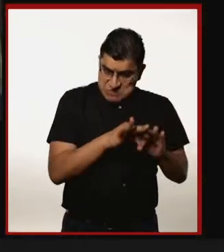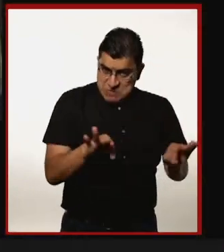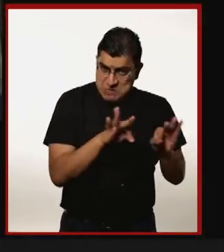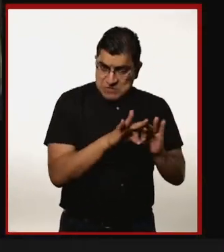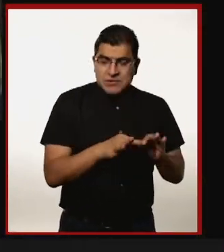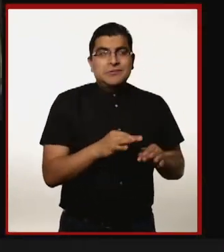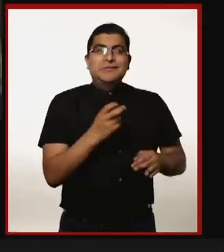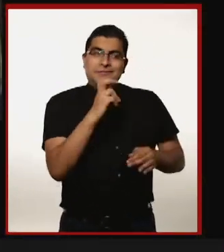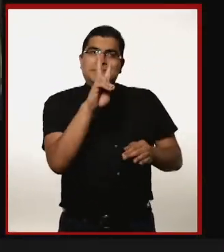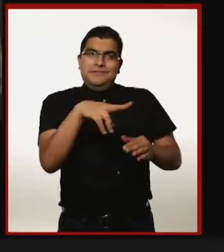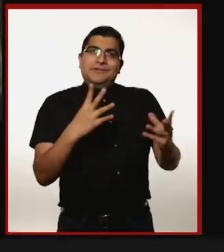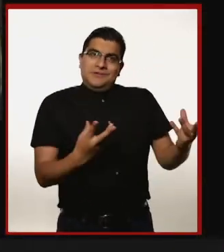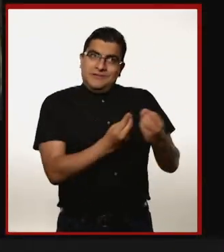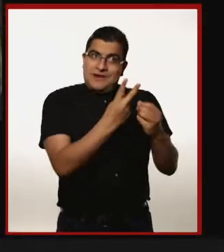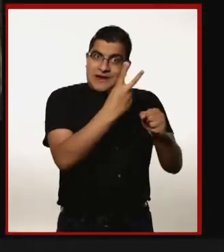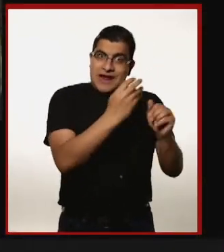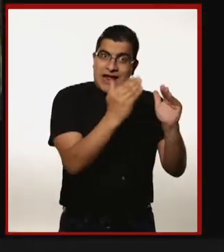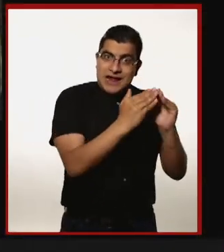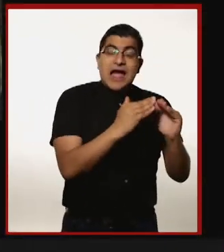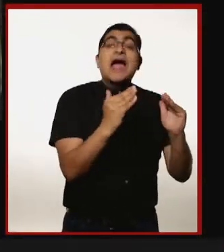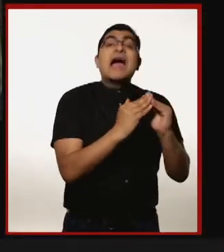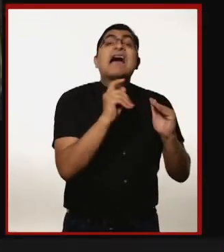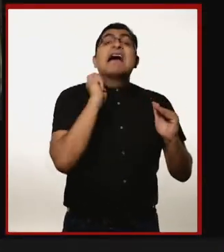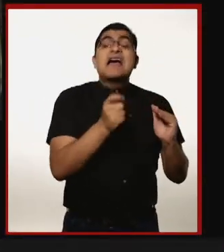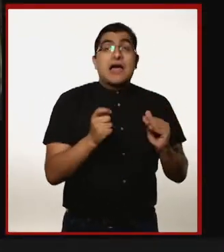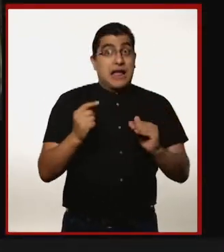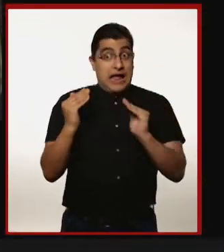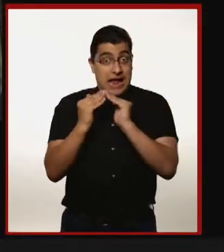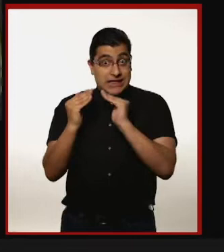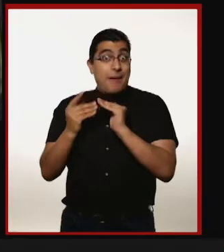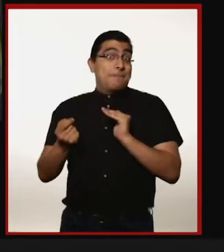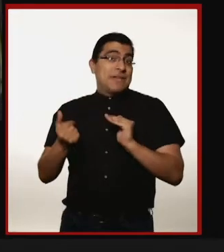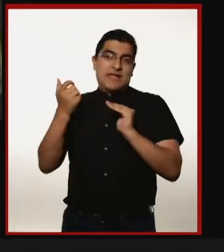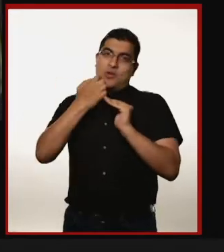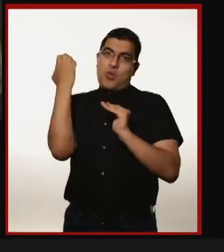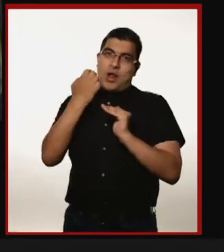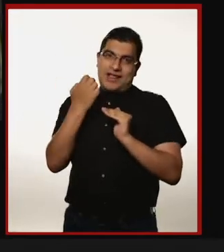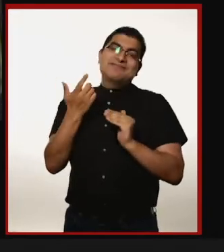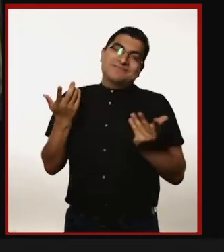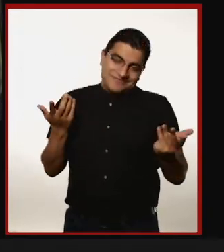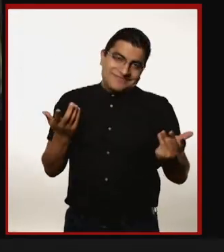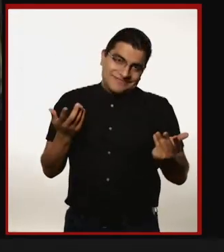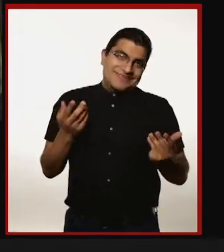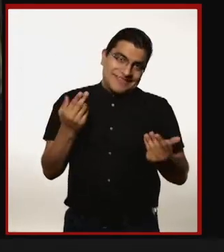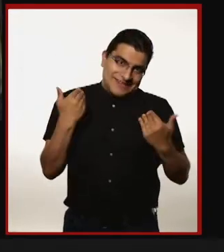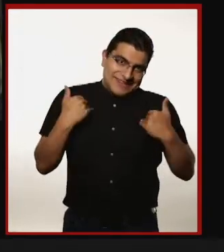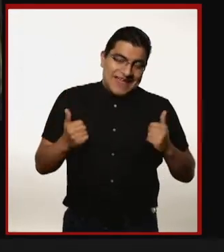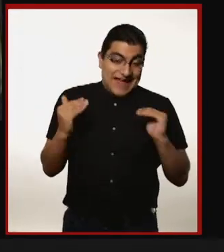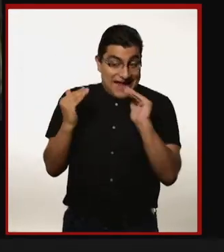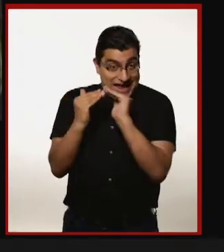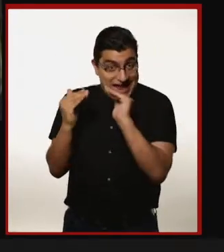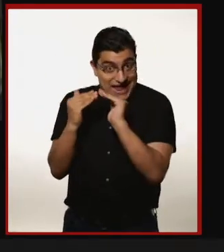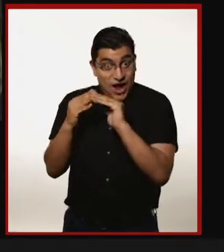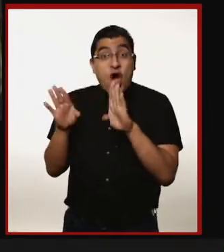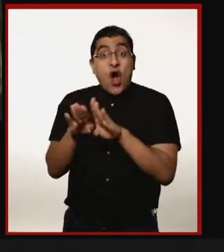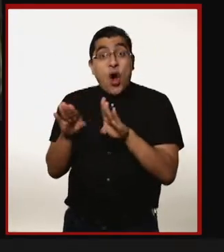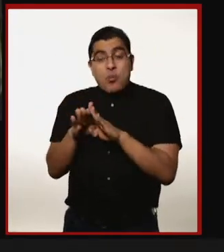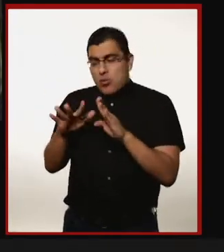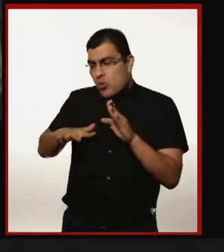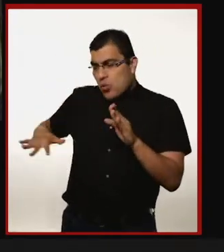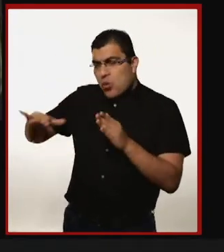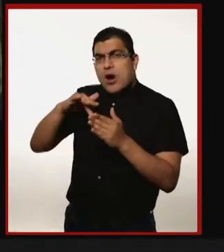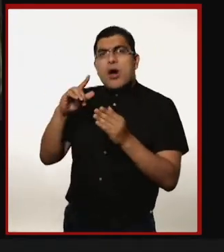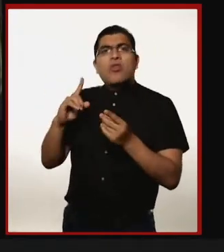casa? Bueno, hay quien complete esa frase con que entonces la casa es la primera escuela, ¿no? Pues yo creo que si entendemos la casa